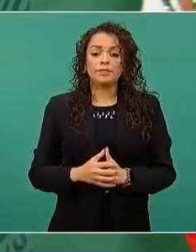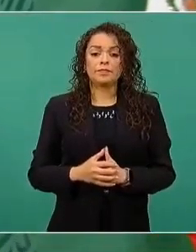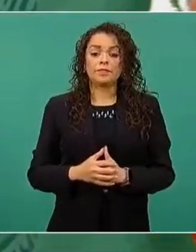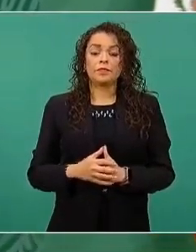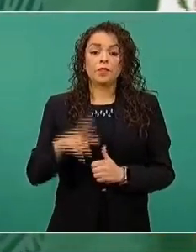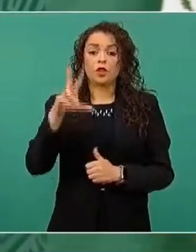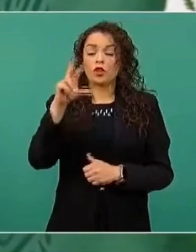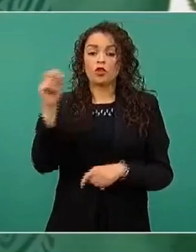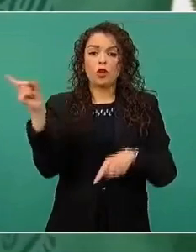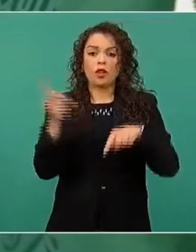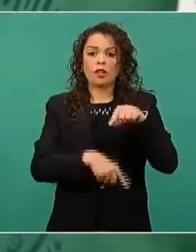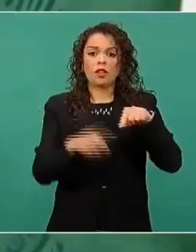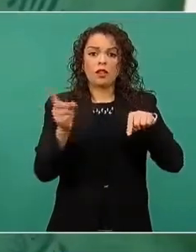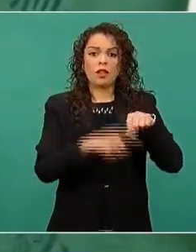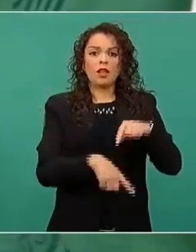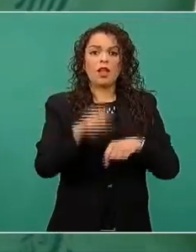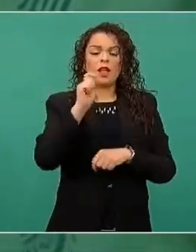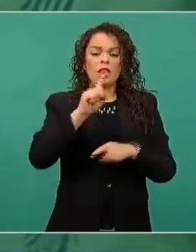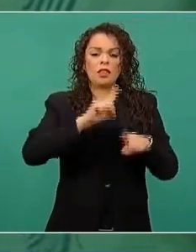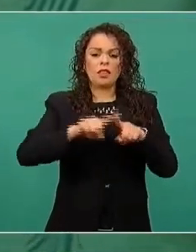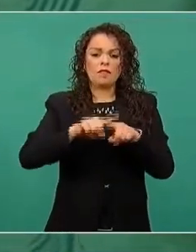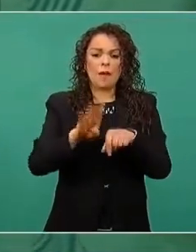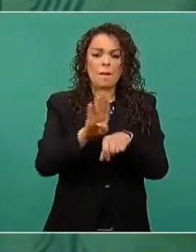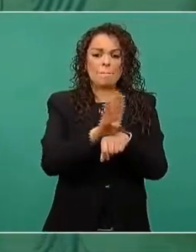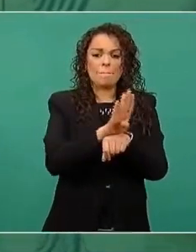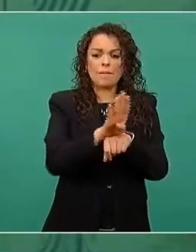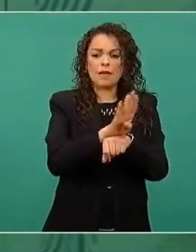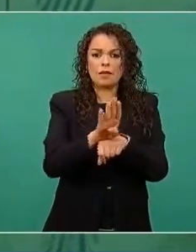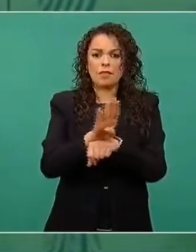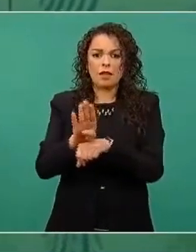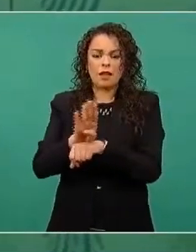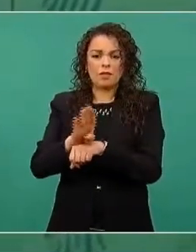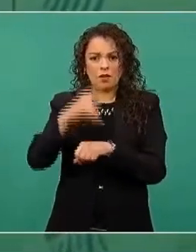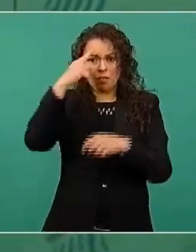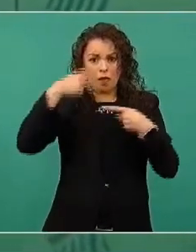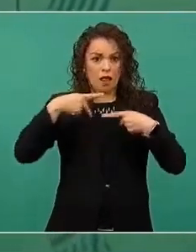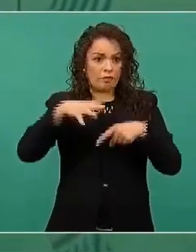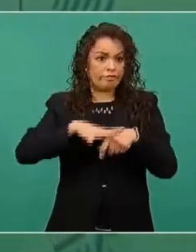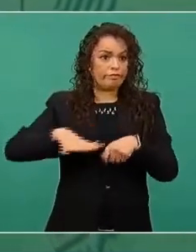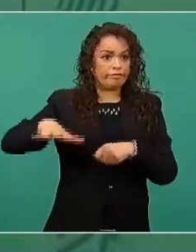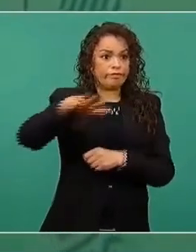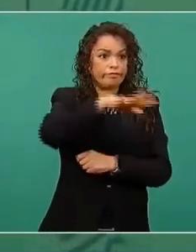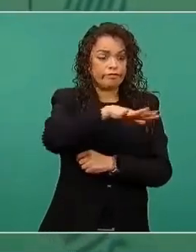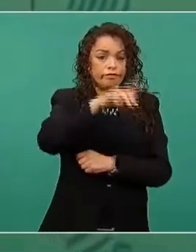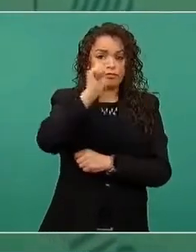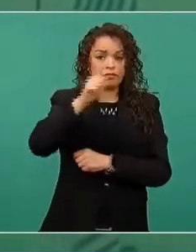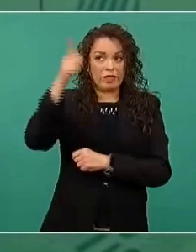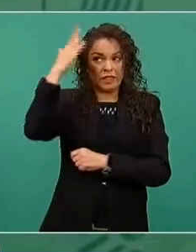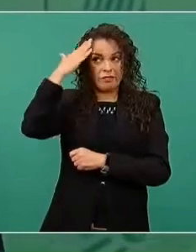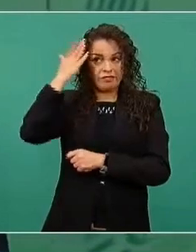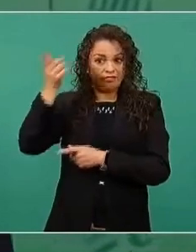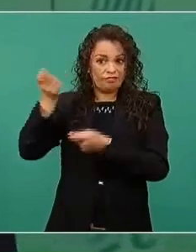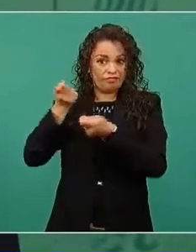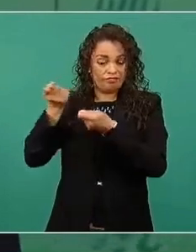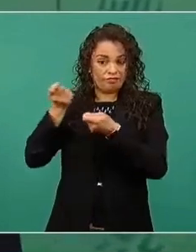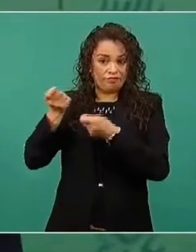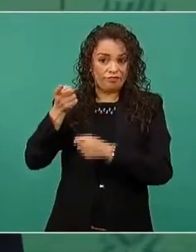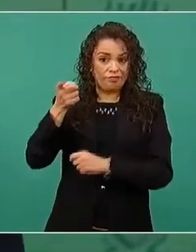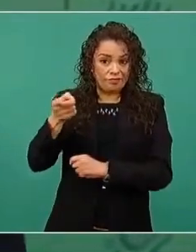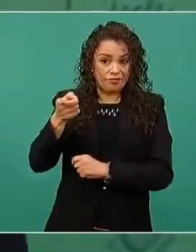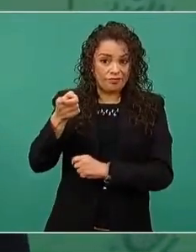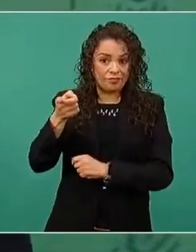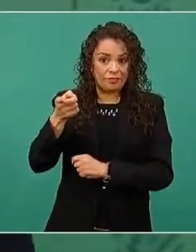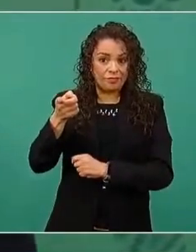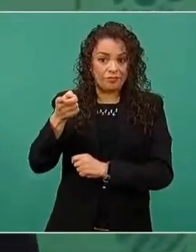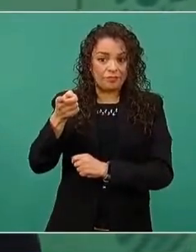prestaciones, léase privilegios a los dirigentes, podían